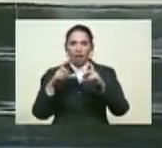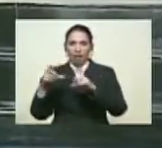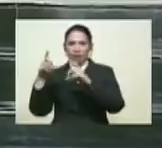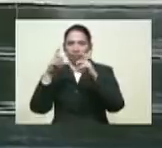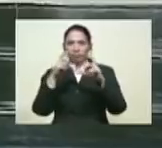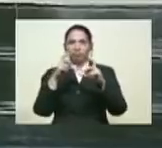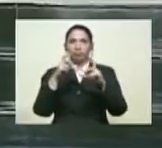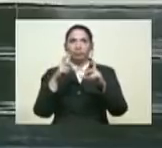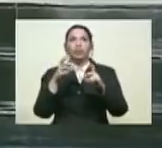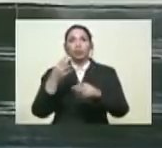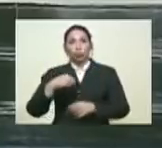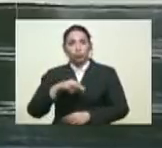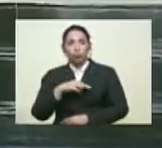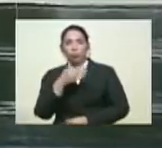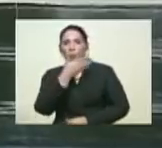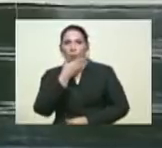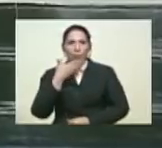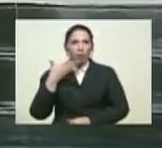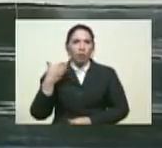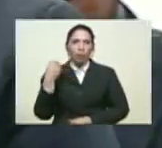especializarnos para ser los mejores.